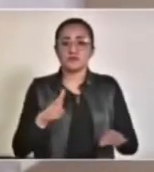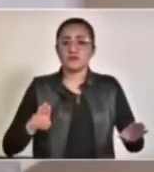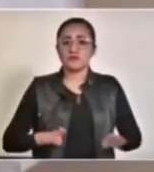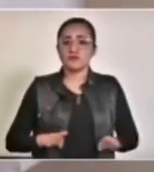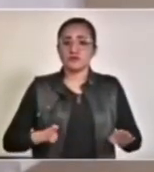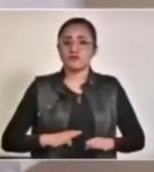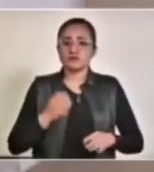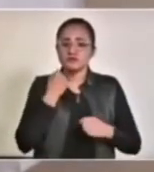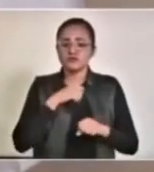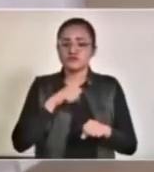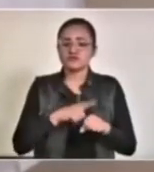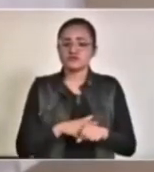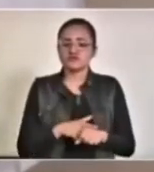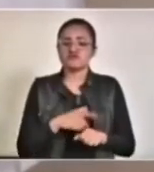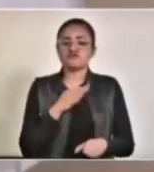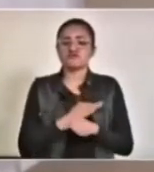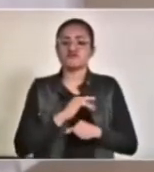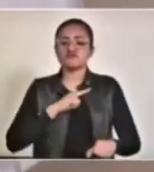conseguido